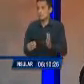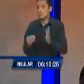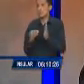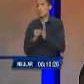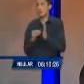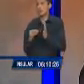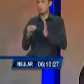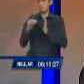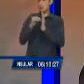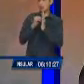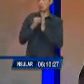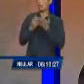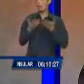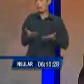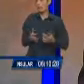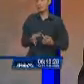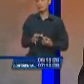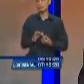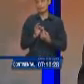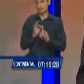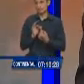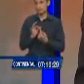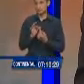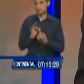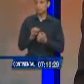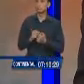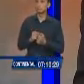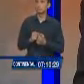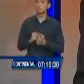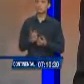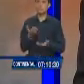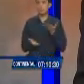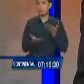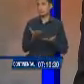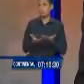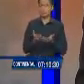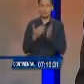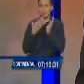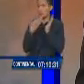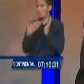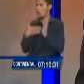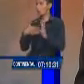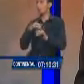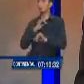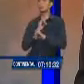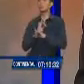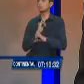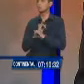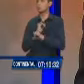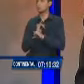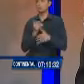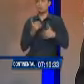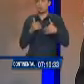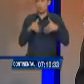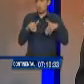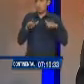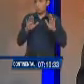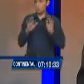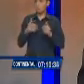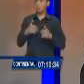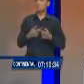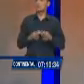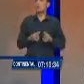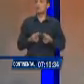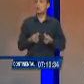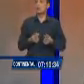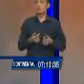inversión es especialísima. No puede, por ejemplo, un instituto previsional colocar fondos en